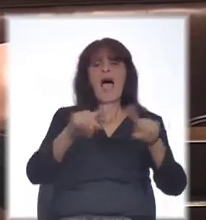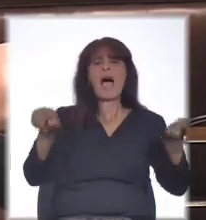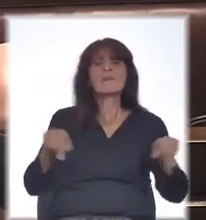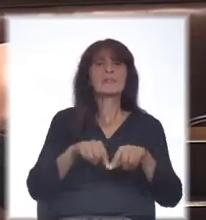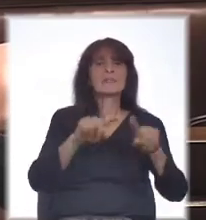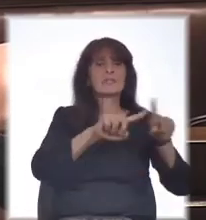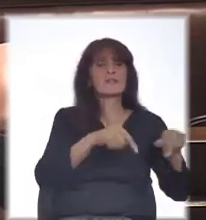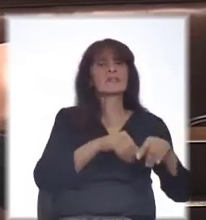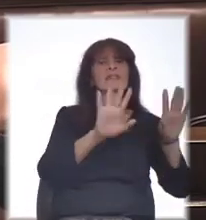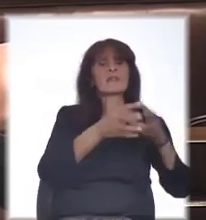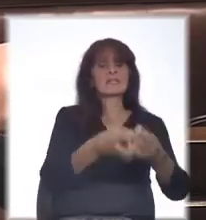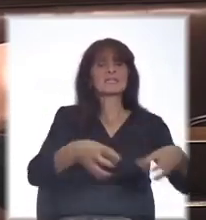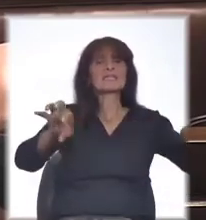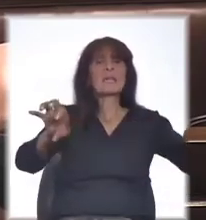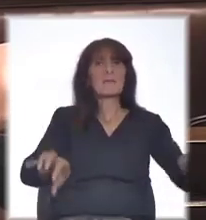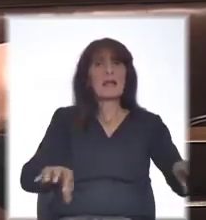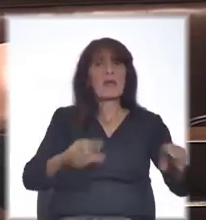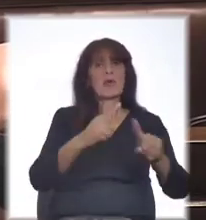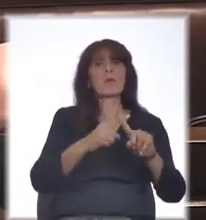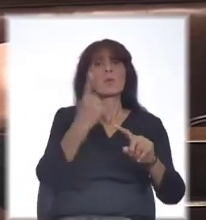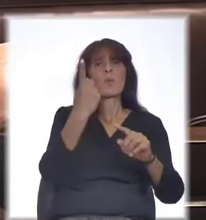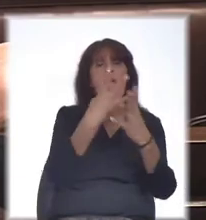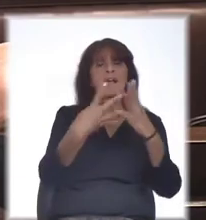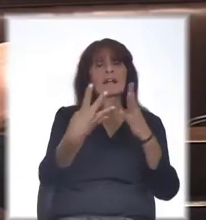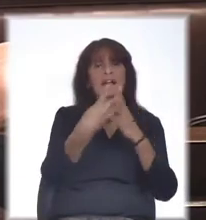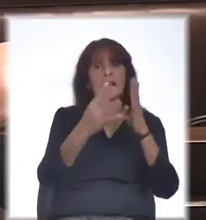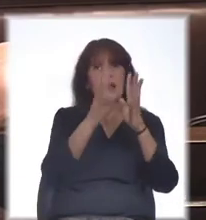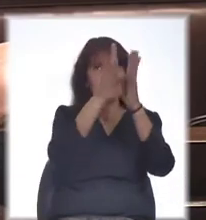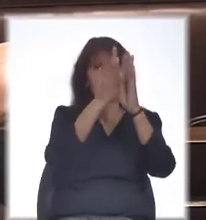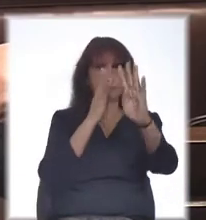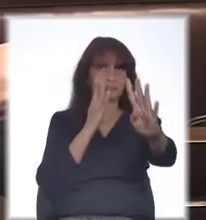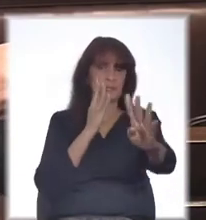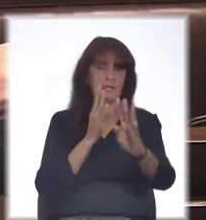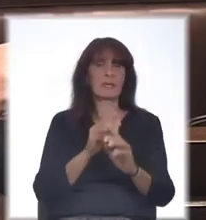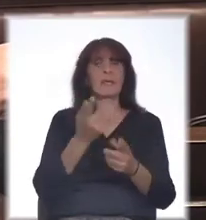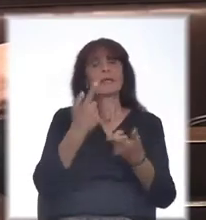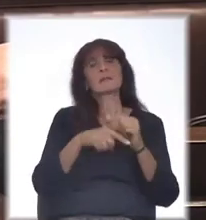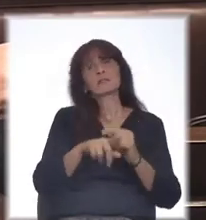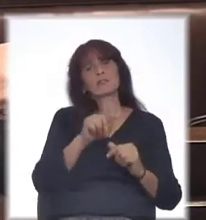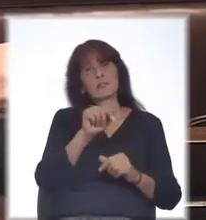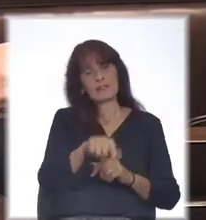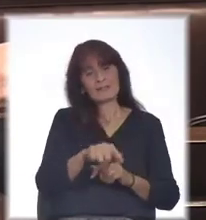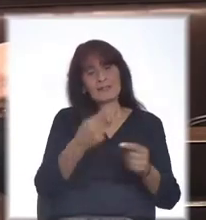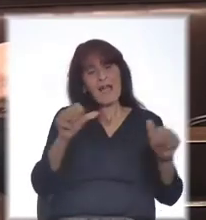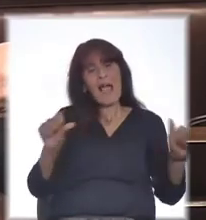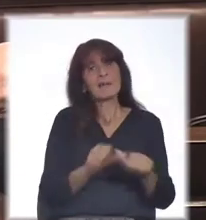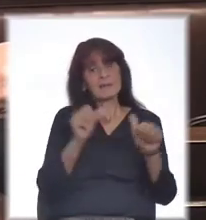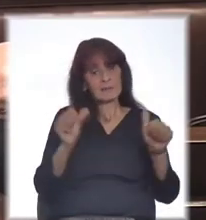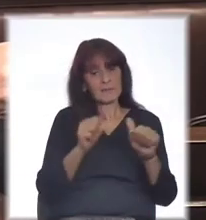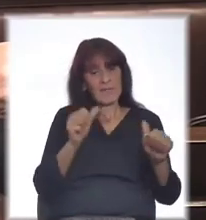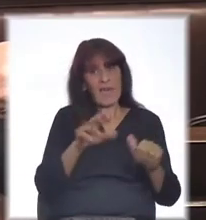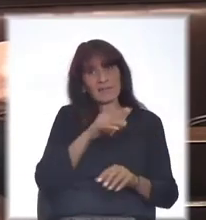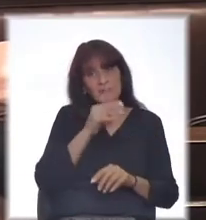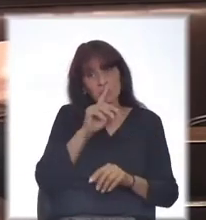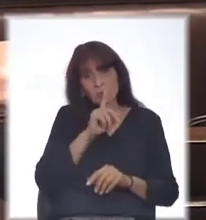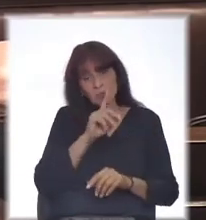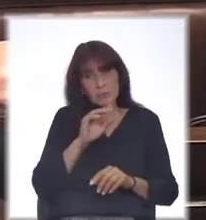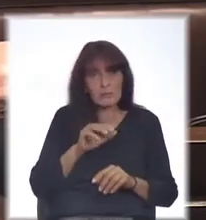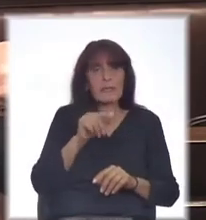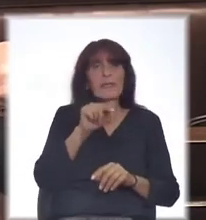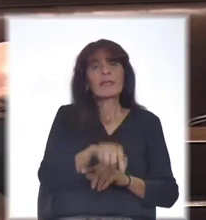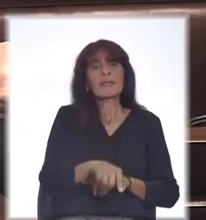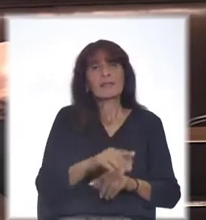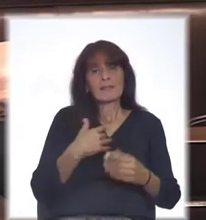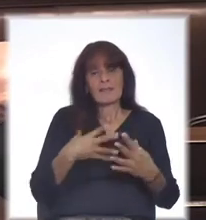estaban separadas únicamente por un enrejado. A pesar de la adrenalina que causaba este tipo de actividades clandestinas, María Josefina